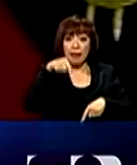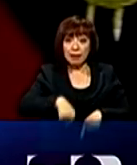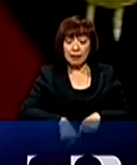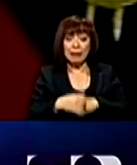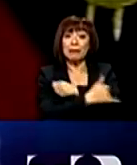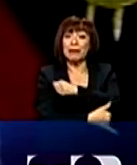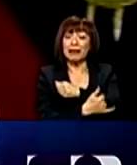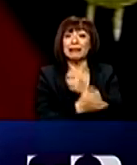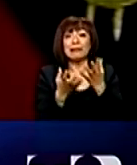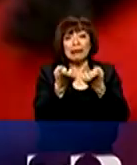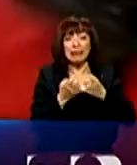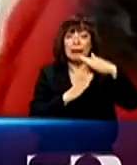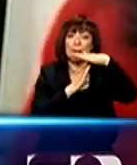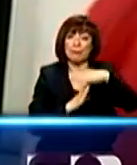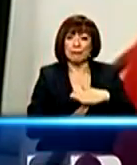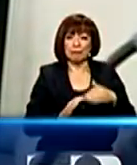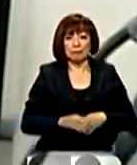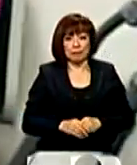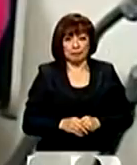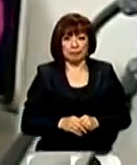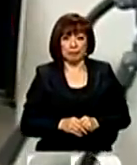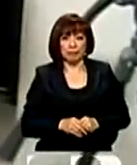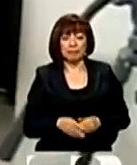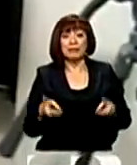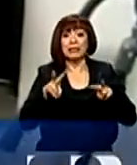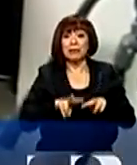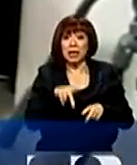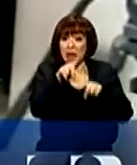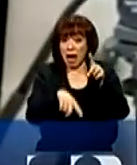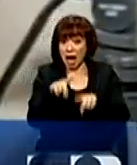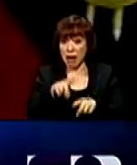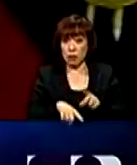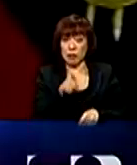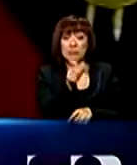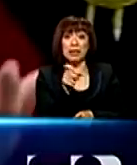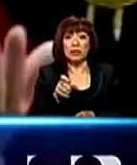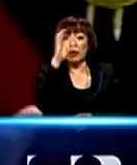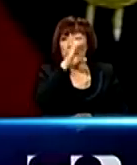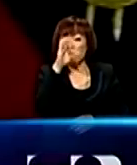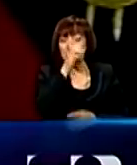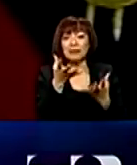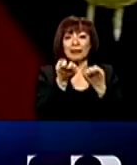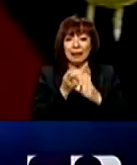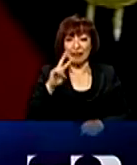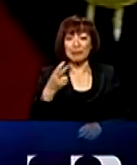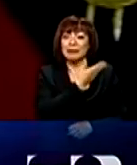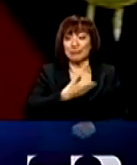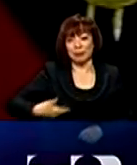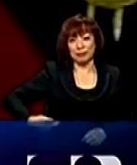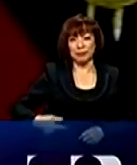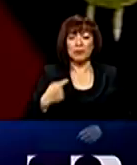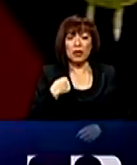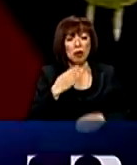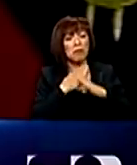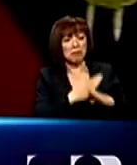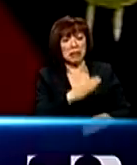necesita paz para avanzar. E insistió en que hay intereses detrás de su cargo. Me defenderé como ciudadana, no desde la